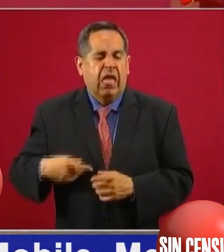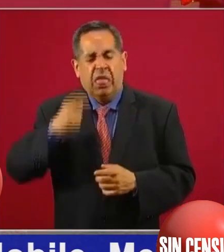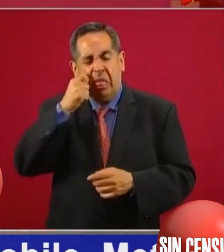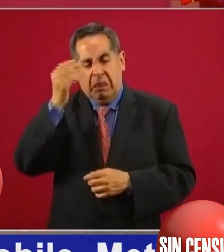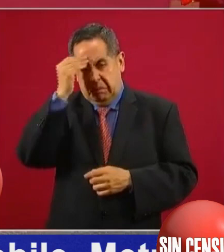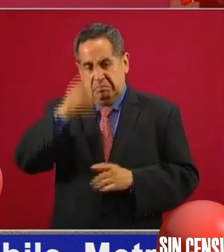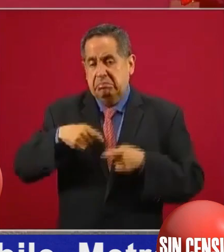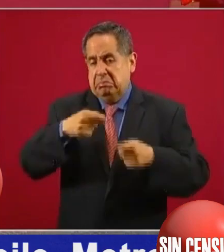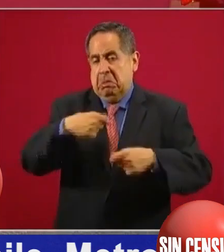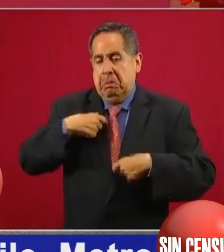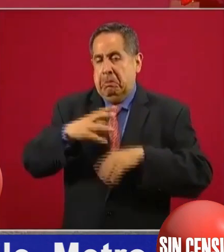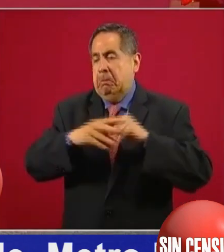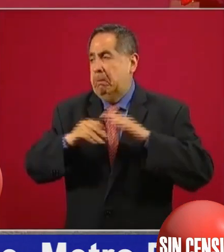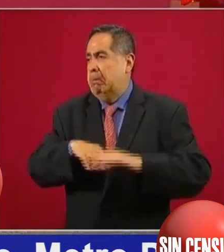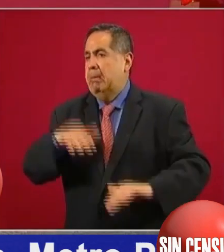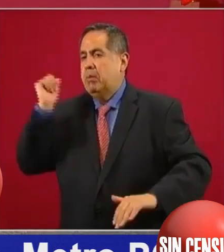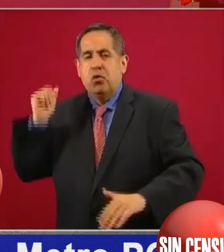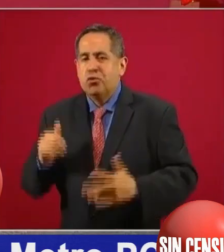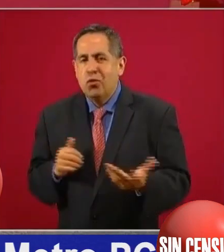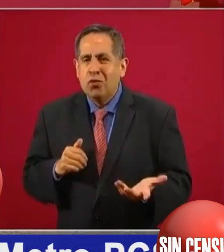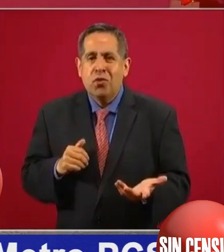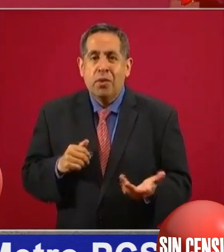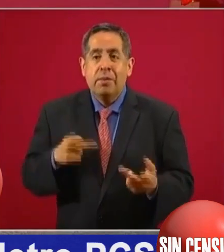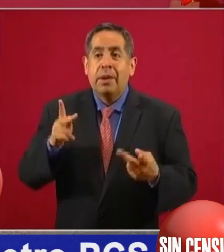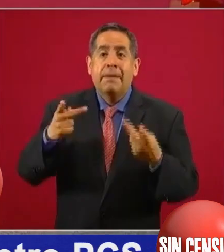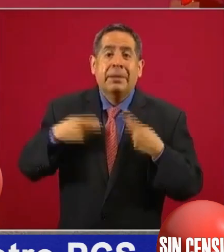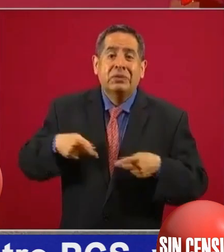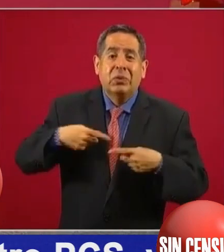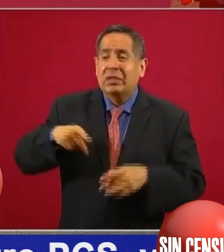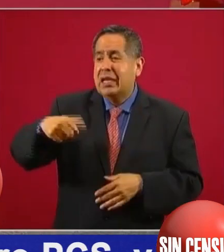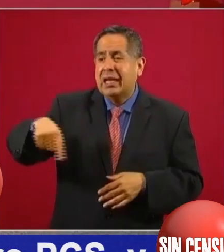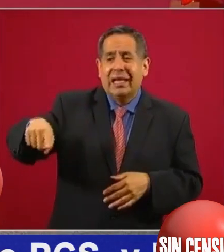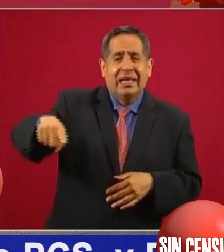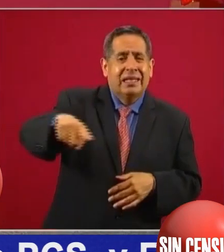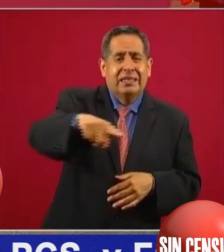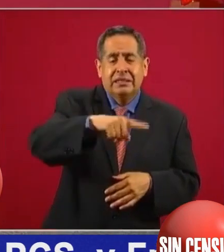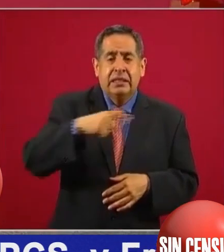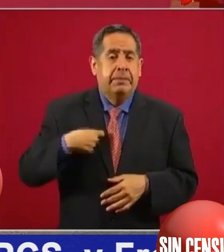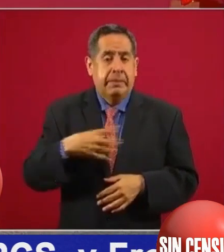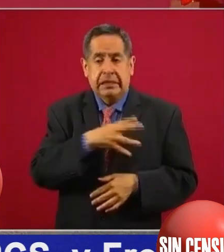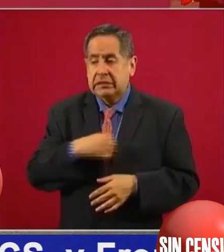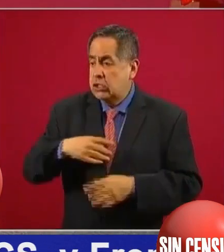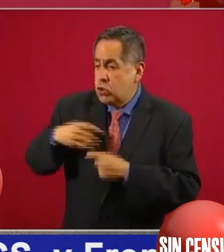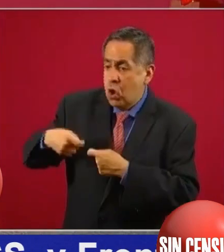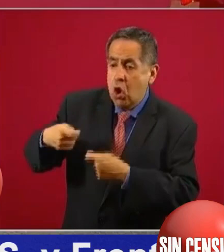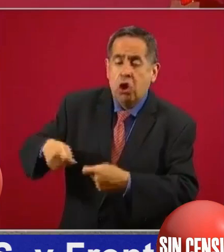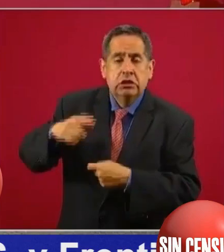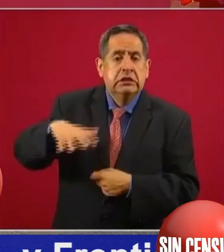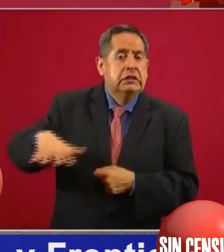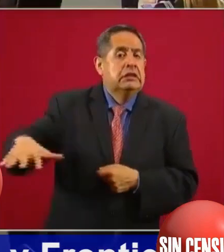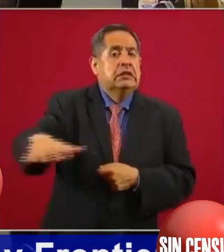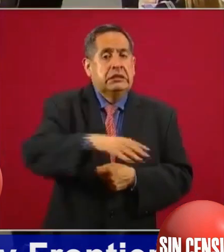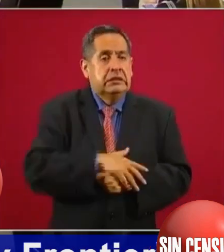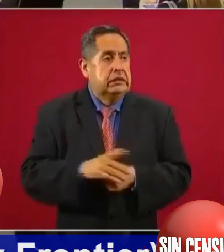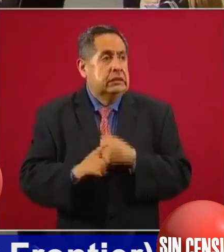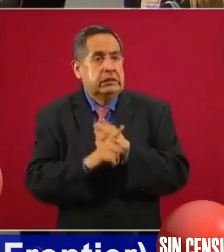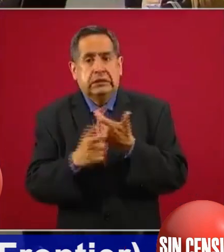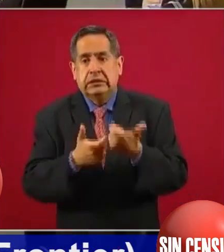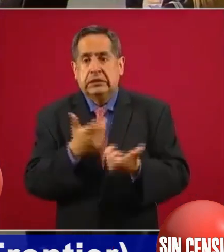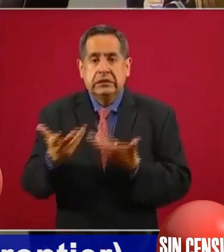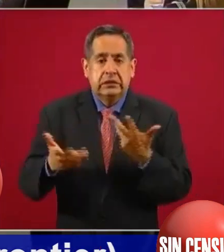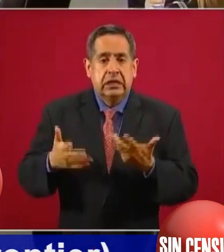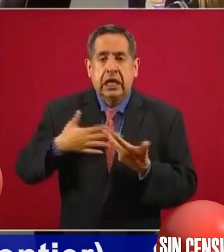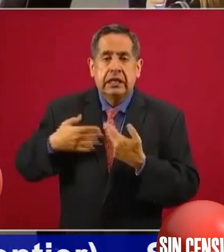vienen, son las nuevas generaciones, son nuestros hijos, son nuestros nietos.